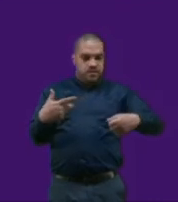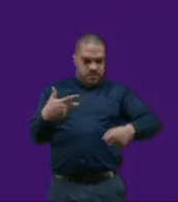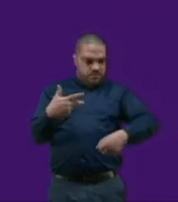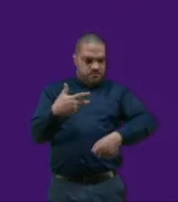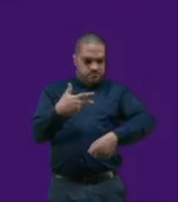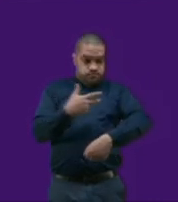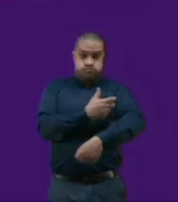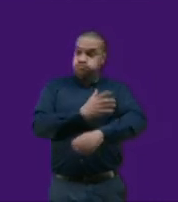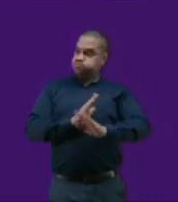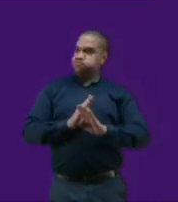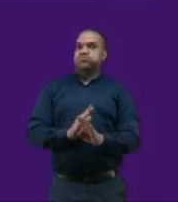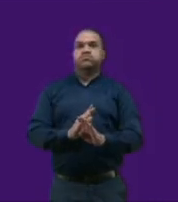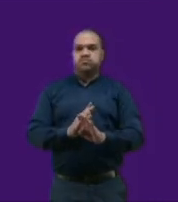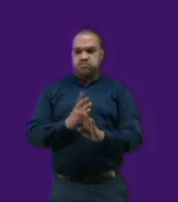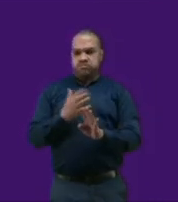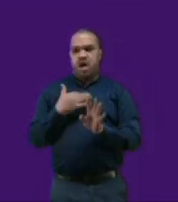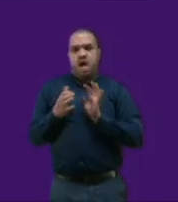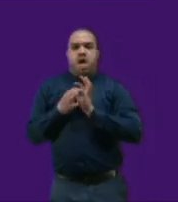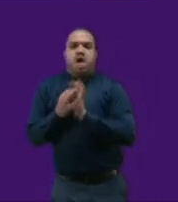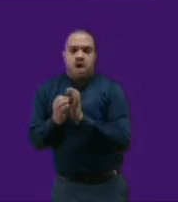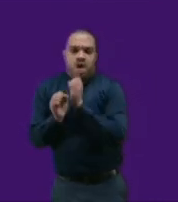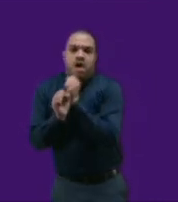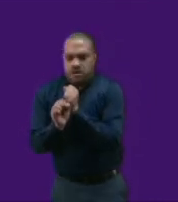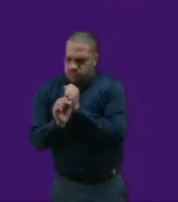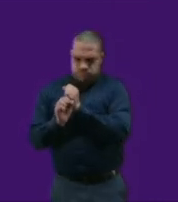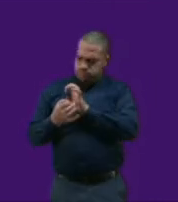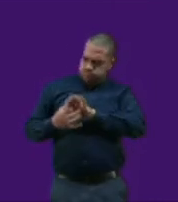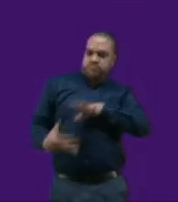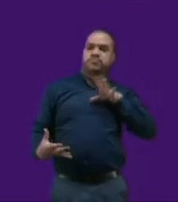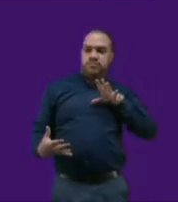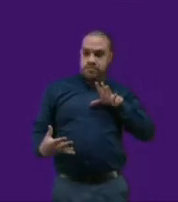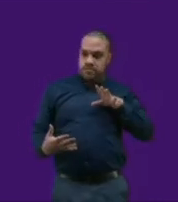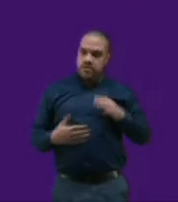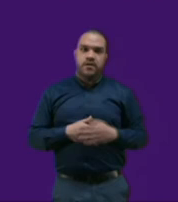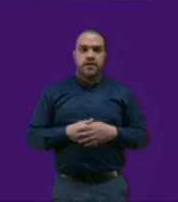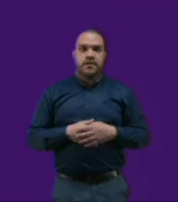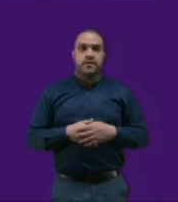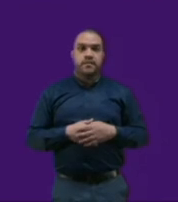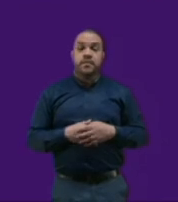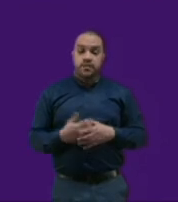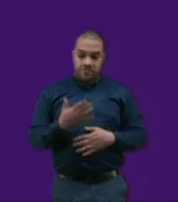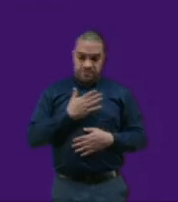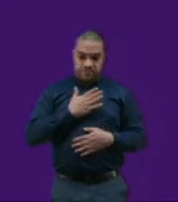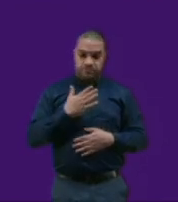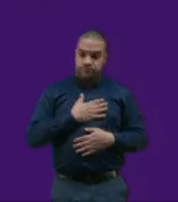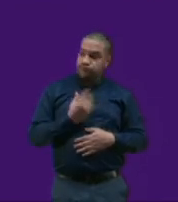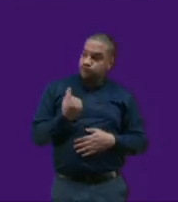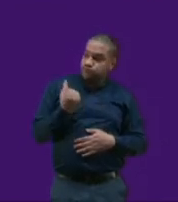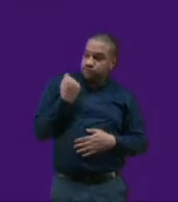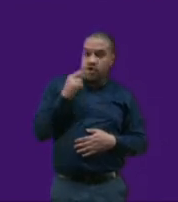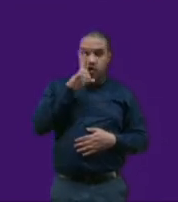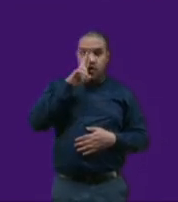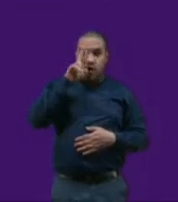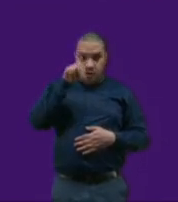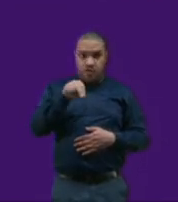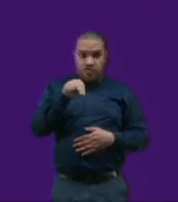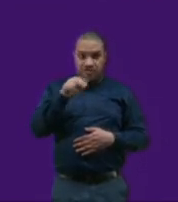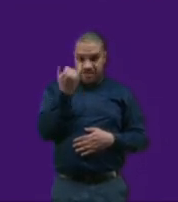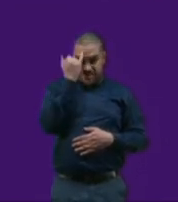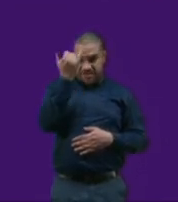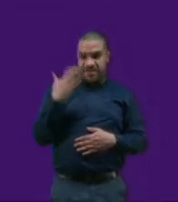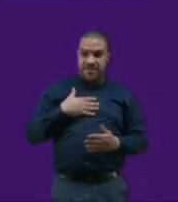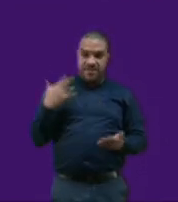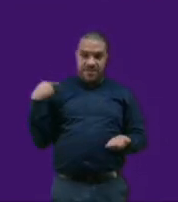Entonces, este libro es, digamos, de mi autoría, lo lancé en junio, y habla un poco de eso que tú estás